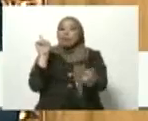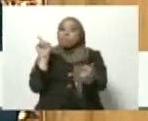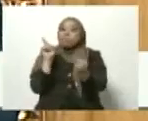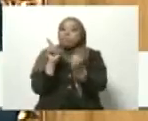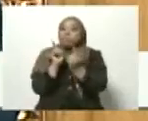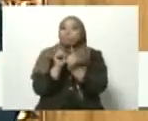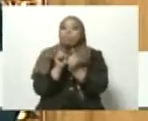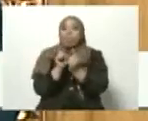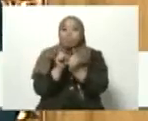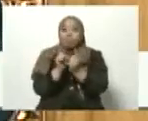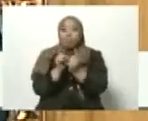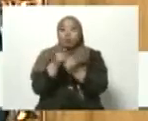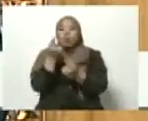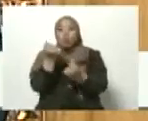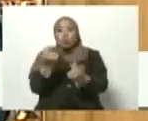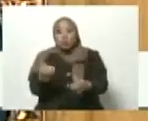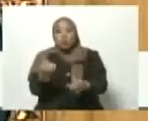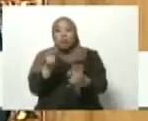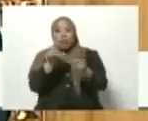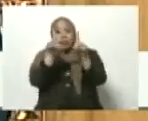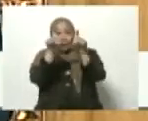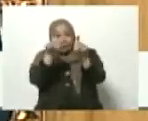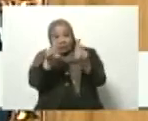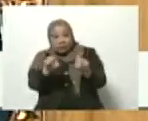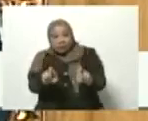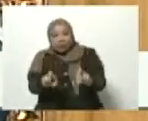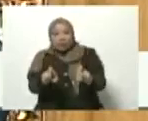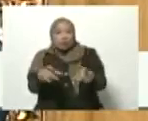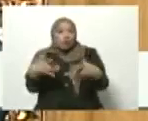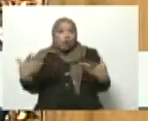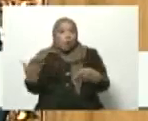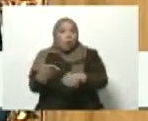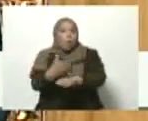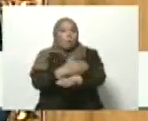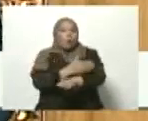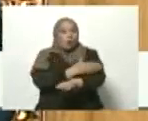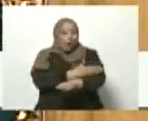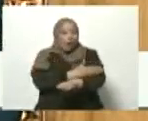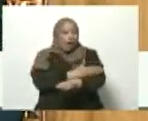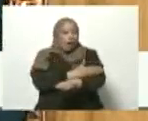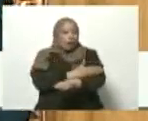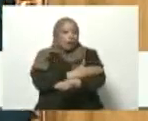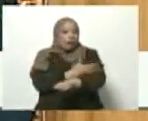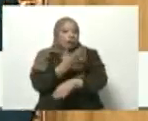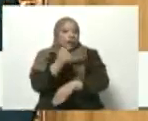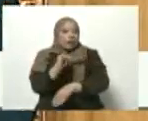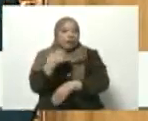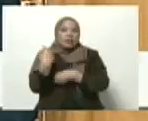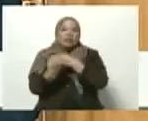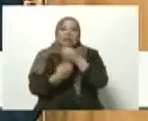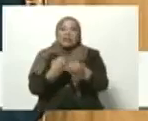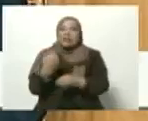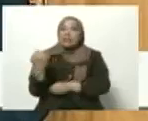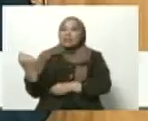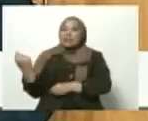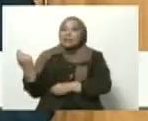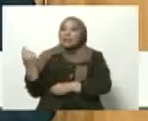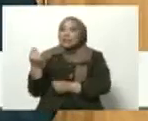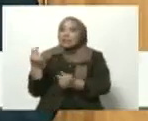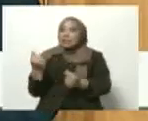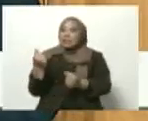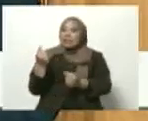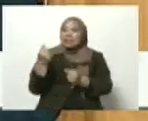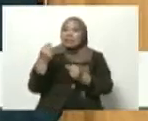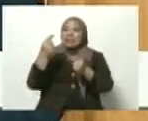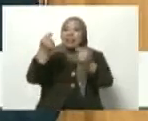indicador que todos los economistas hablan, cuál es la prueba de la recesión próxima, es cuando los bonos tienen una curva negativa, que los bonos no están